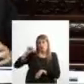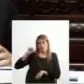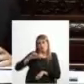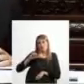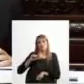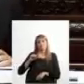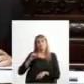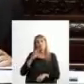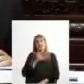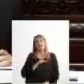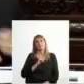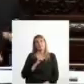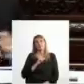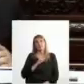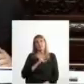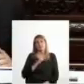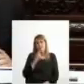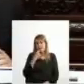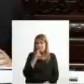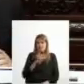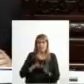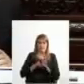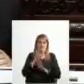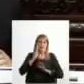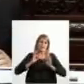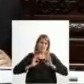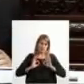En el mes de diciembre, le dijo que se iba de vacaciones.